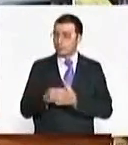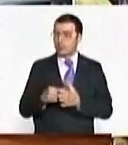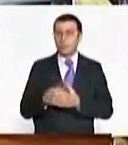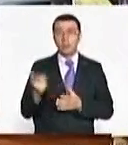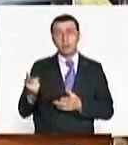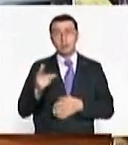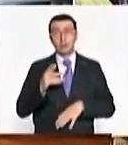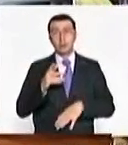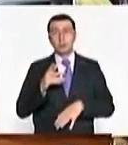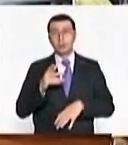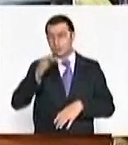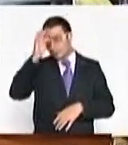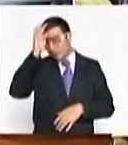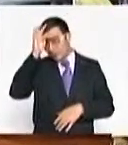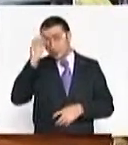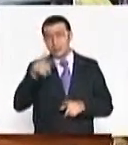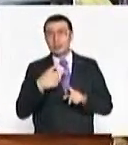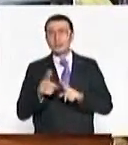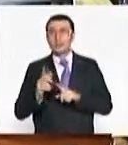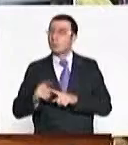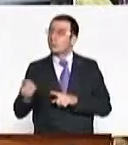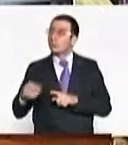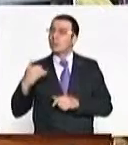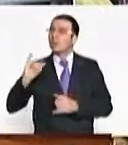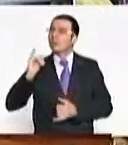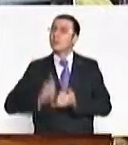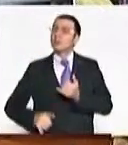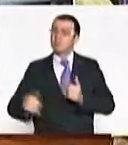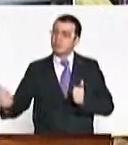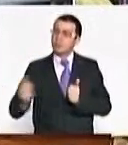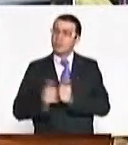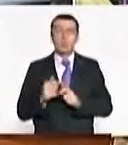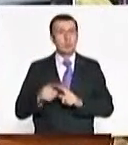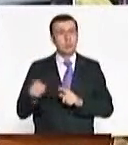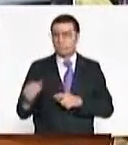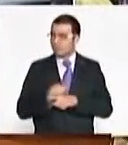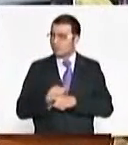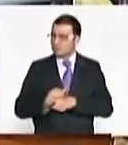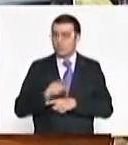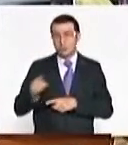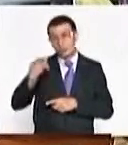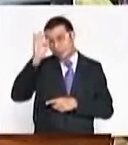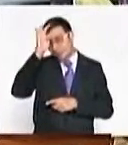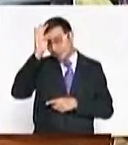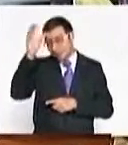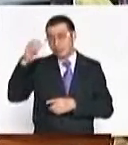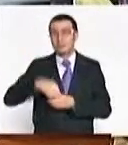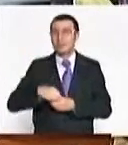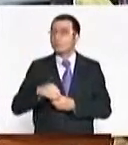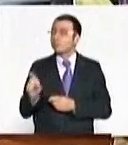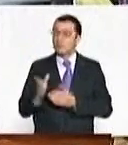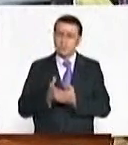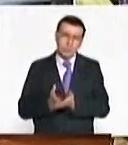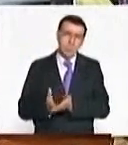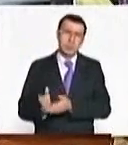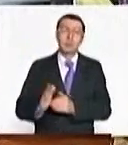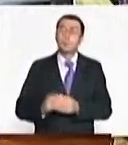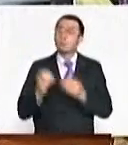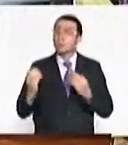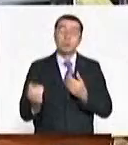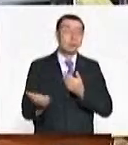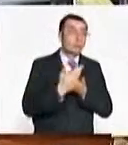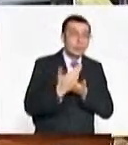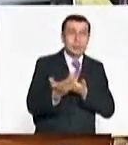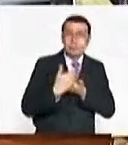finalmente terminó con nosotros, pero toda su práctica médica ha sido en servicios hospitalarios, pues le tocará muchas